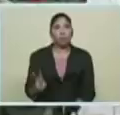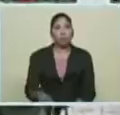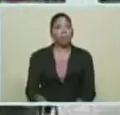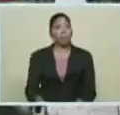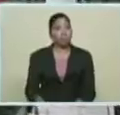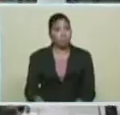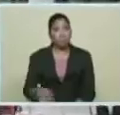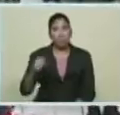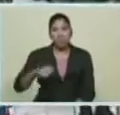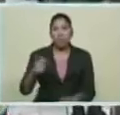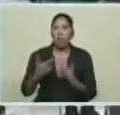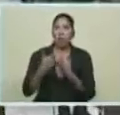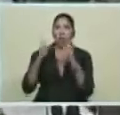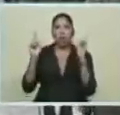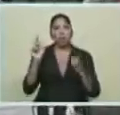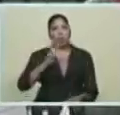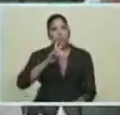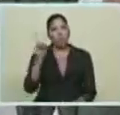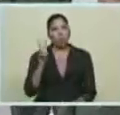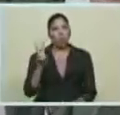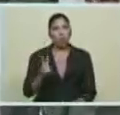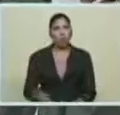la soberanía,